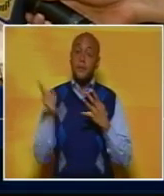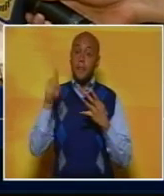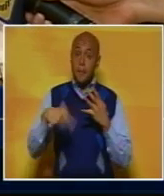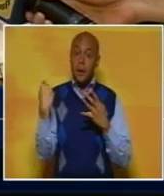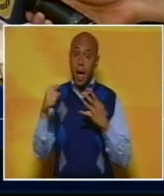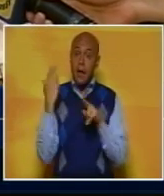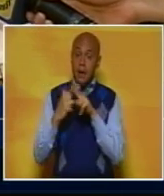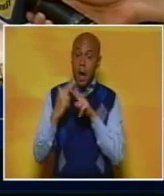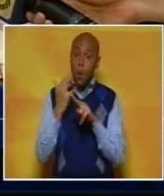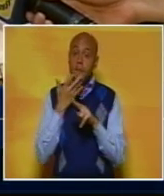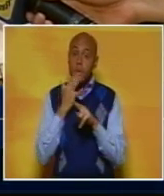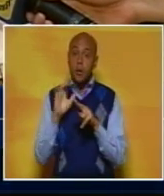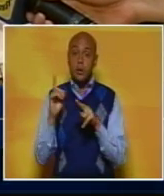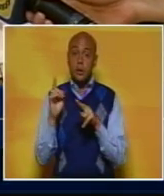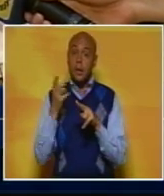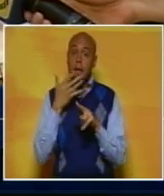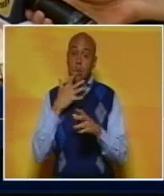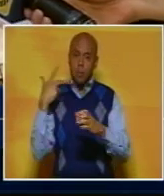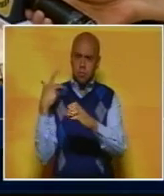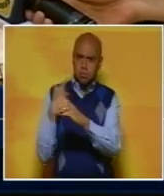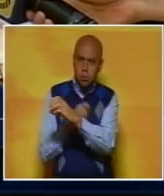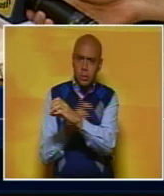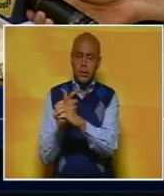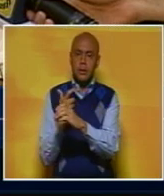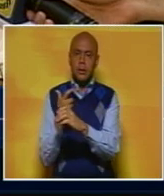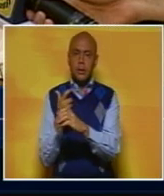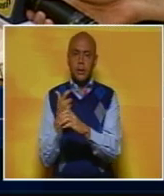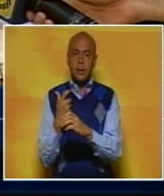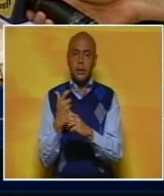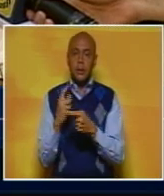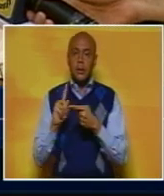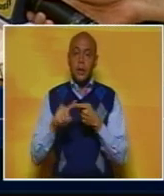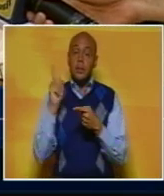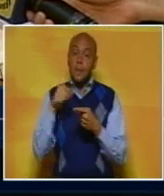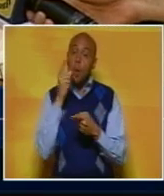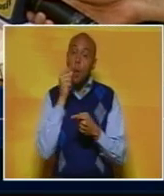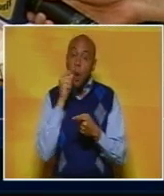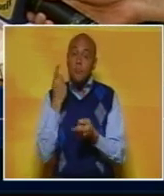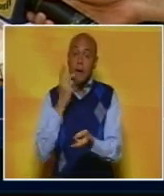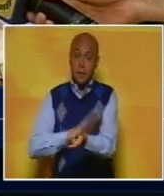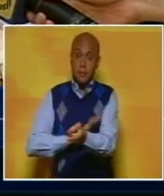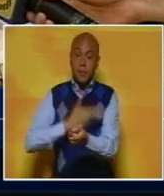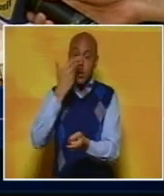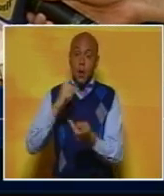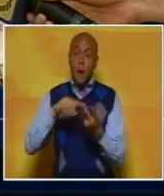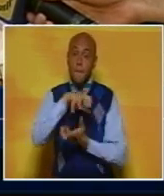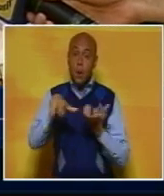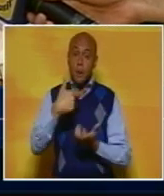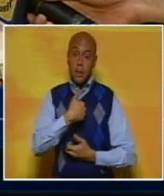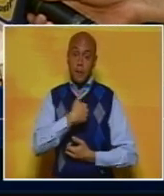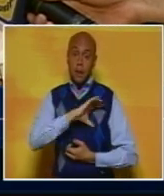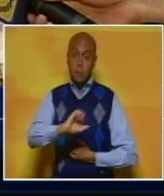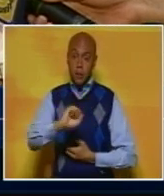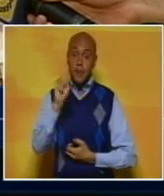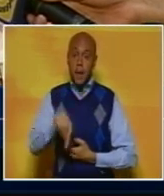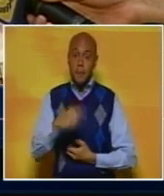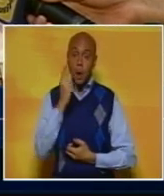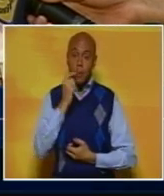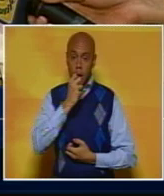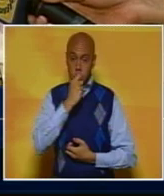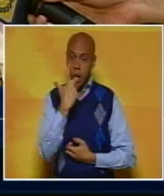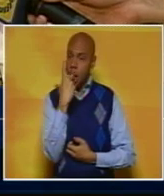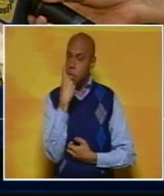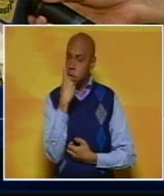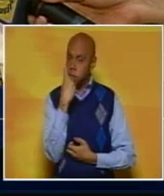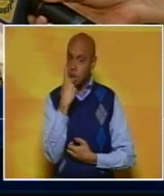de riesgo como son los inmunosuprimidos, los diabéticos, los cardiópatas, los asmáticos, todos